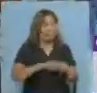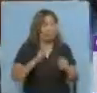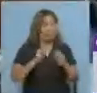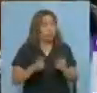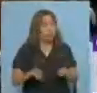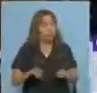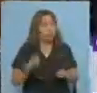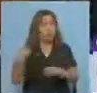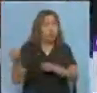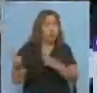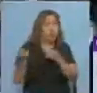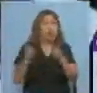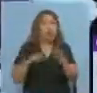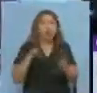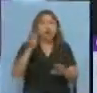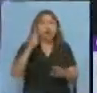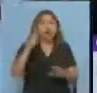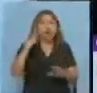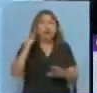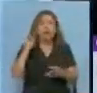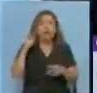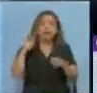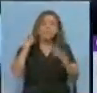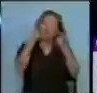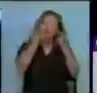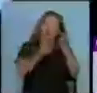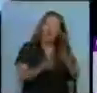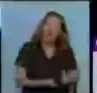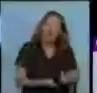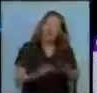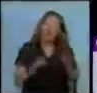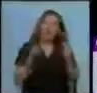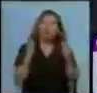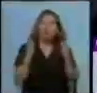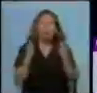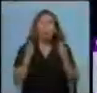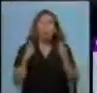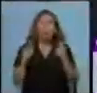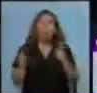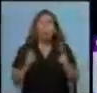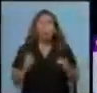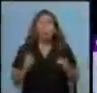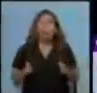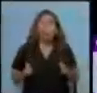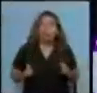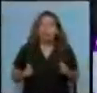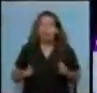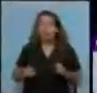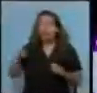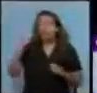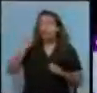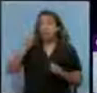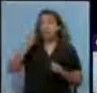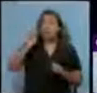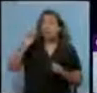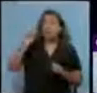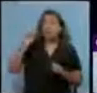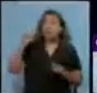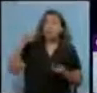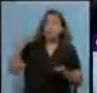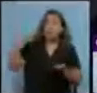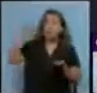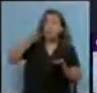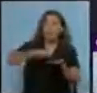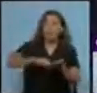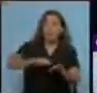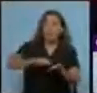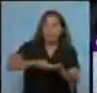¿han recibido los 2.000 pesos o los municipios? Sí, hemos recibido los 2.000 pesos,